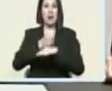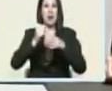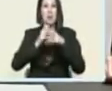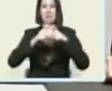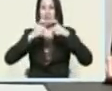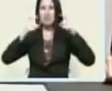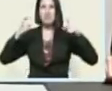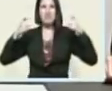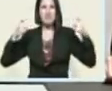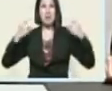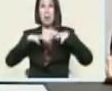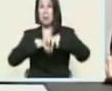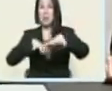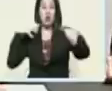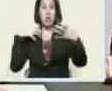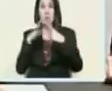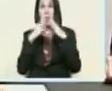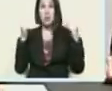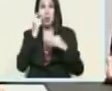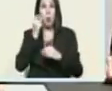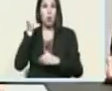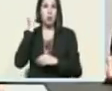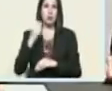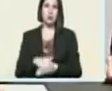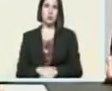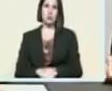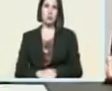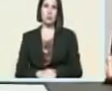las amplias mayorías, para todos y todas.